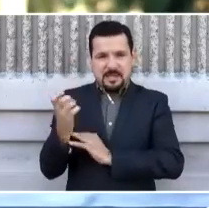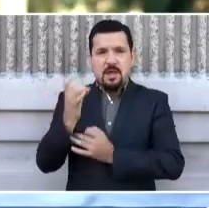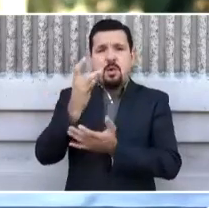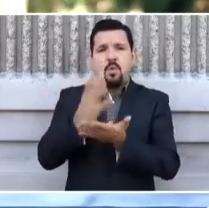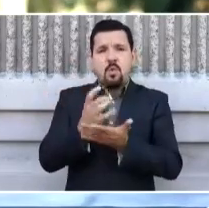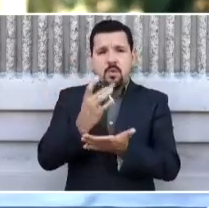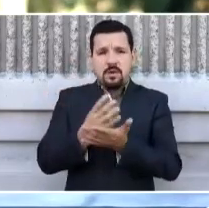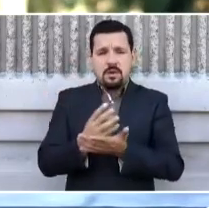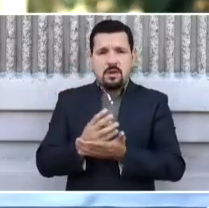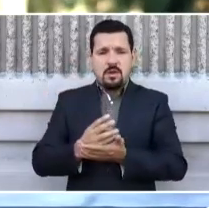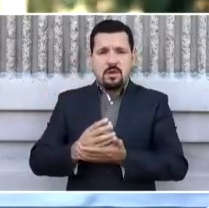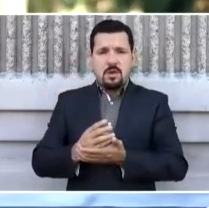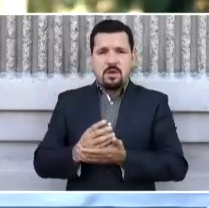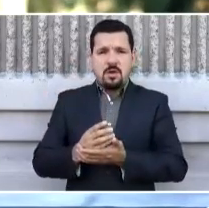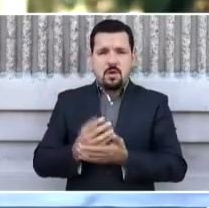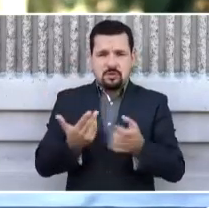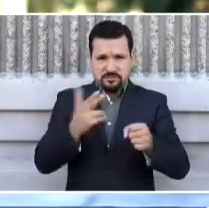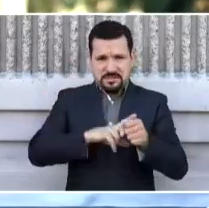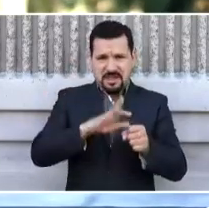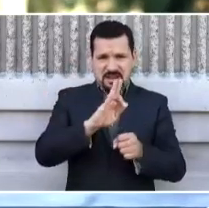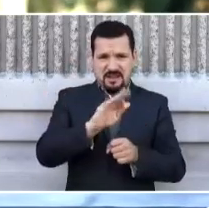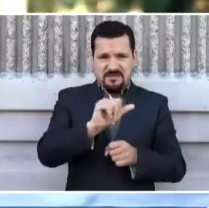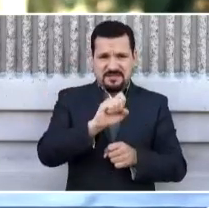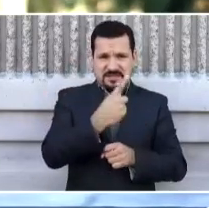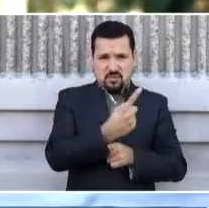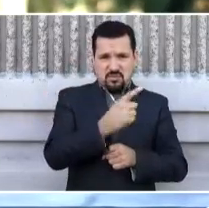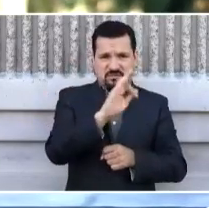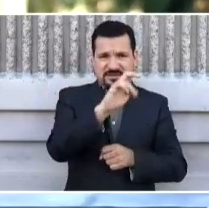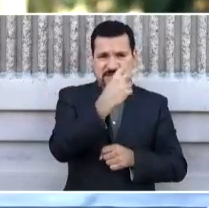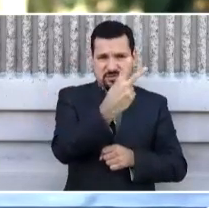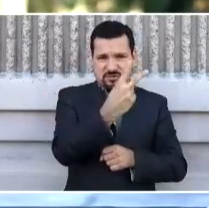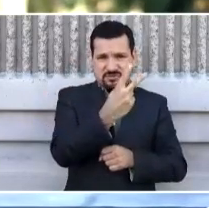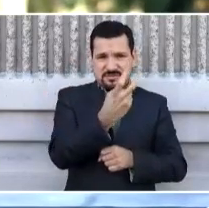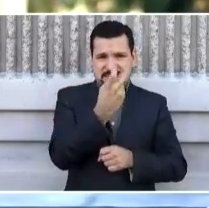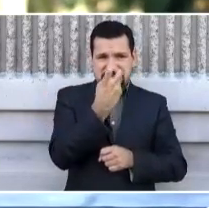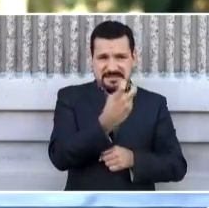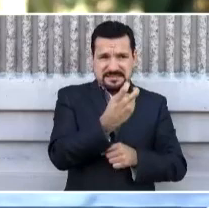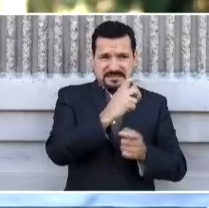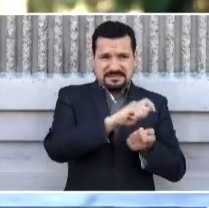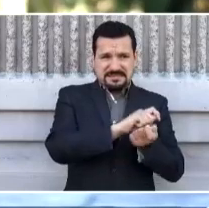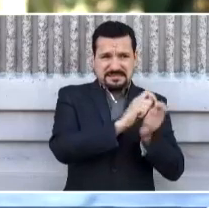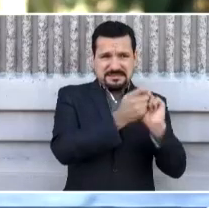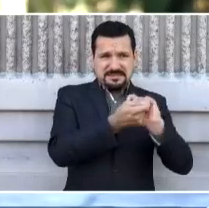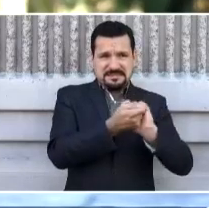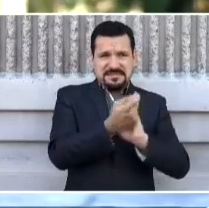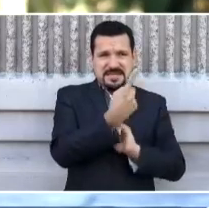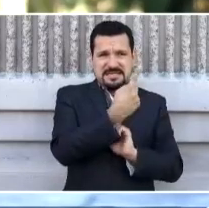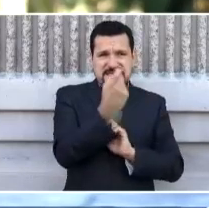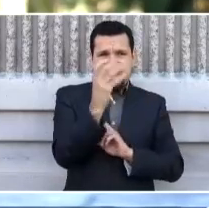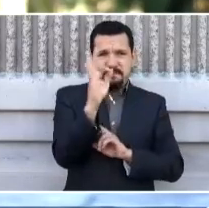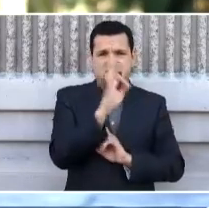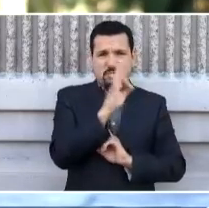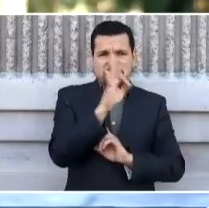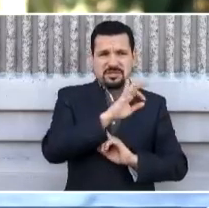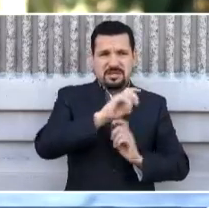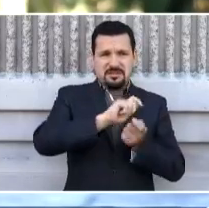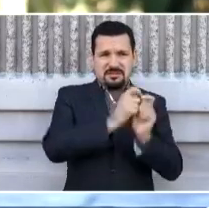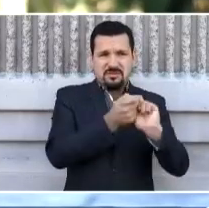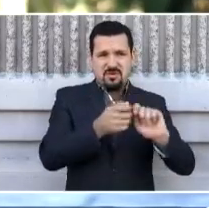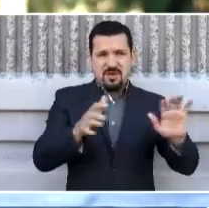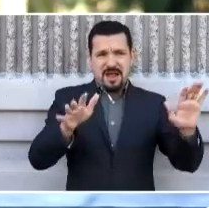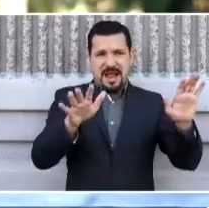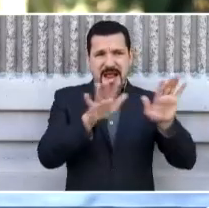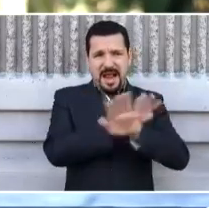único hospital que en la fase 2 y en la fase 1 y en la fase 2 se va a reconvertir al 100%. Pero hay que recordar que es un hospital